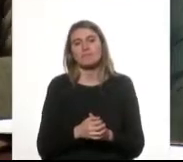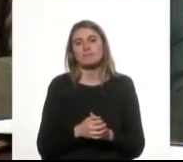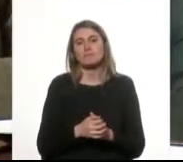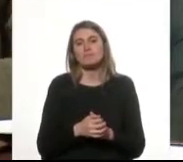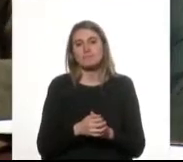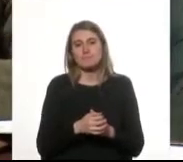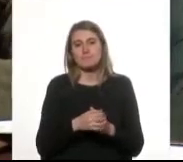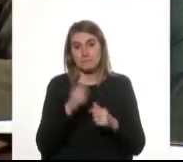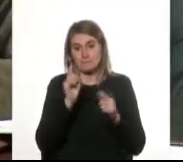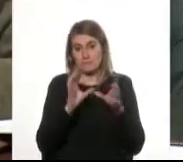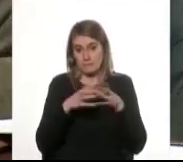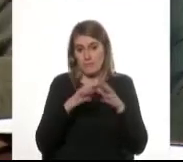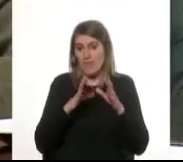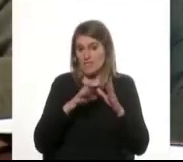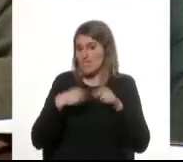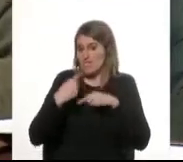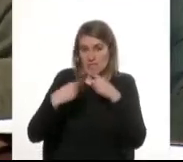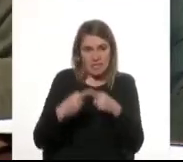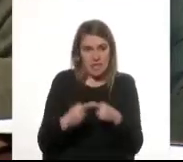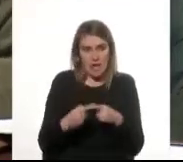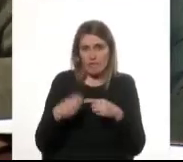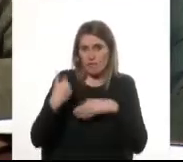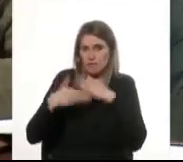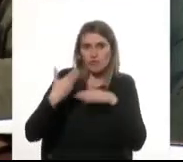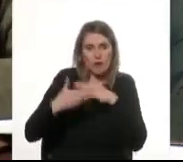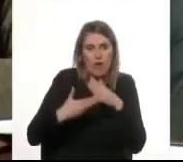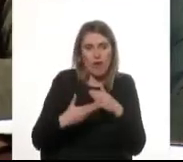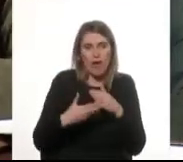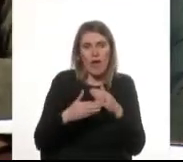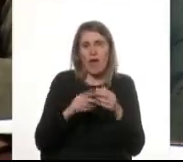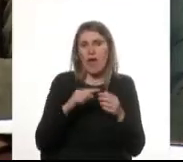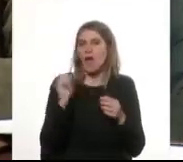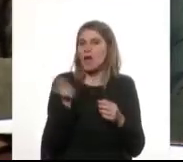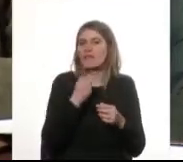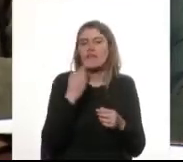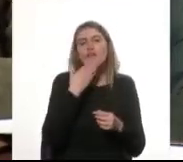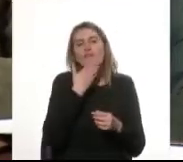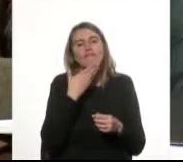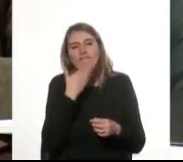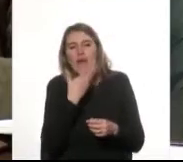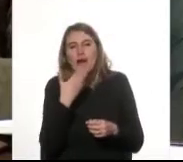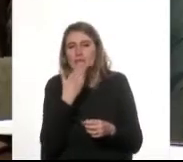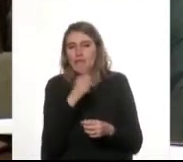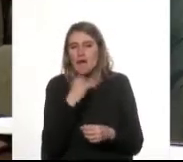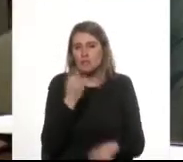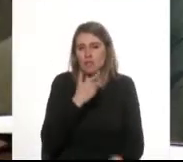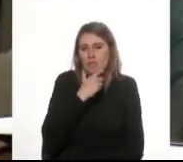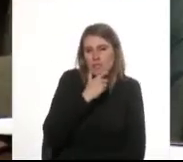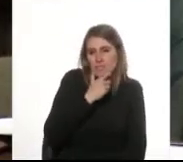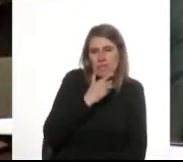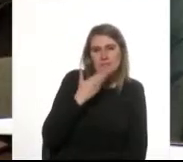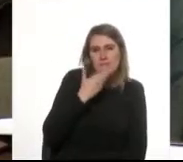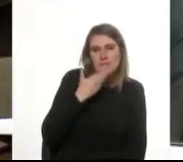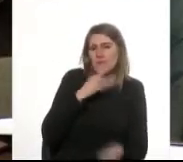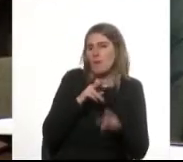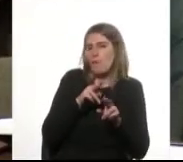Los aparatos represivos seguían funcionando con la lógica de la desconfianza de tiempo de la dictadura.